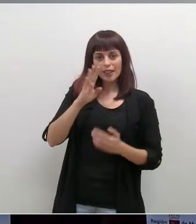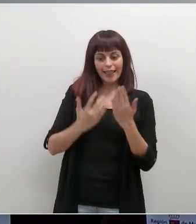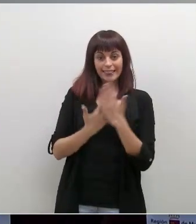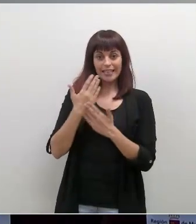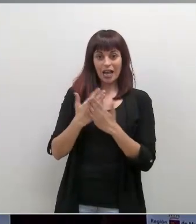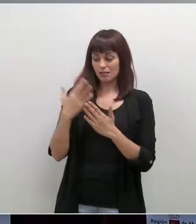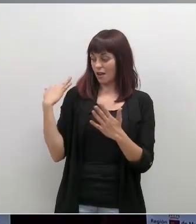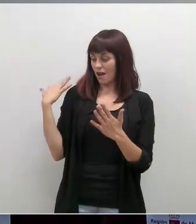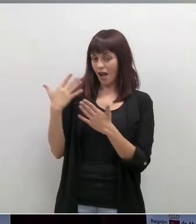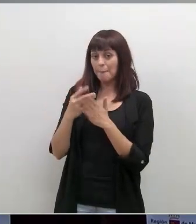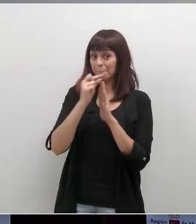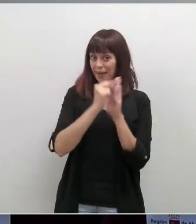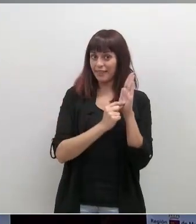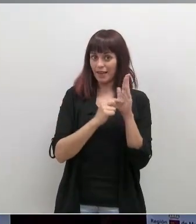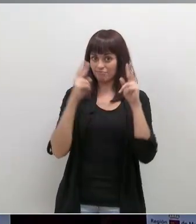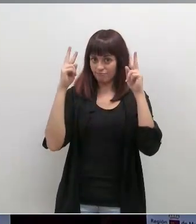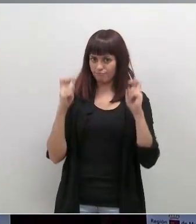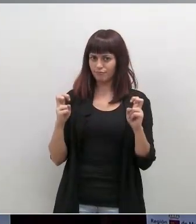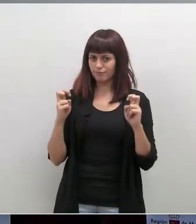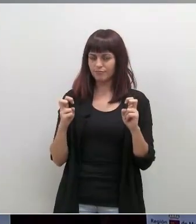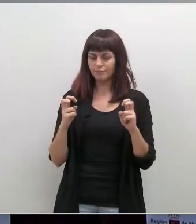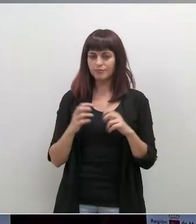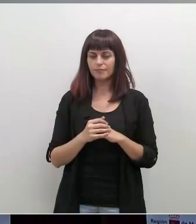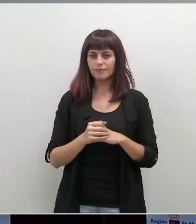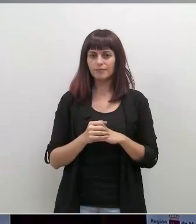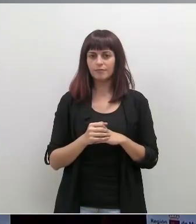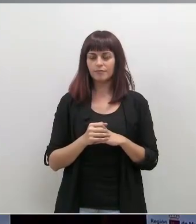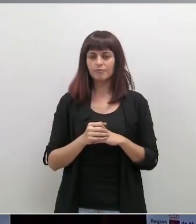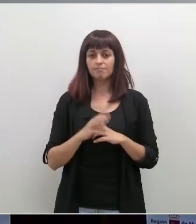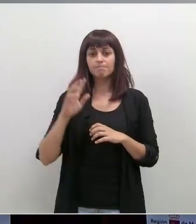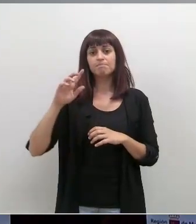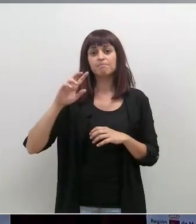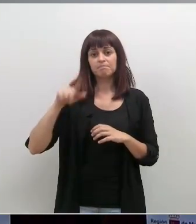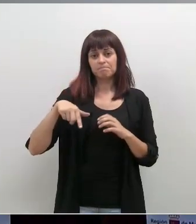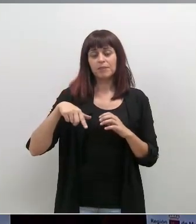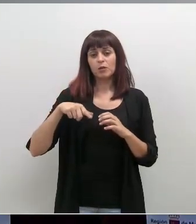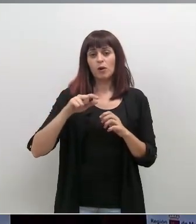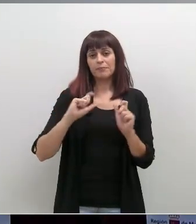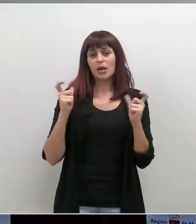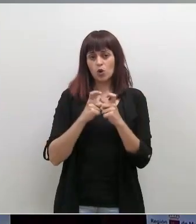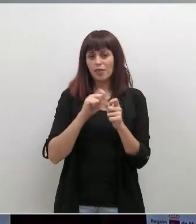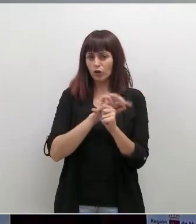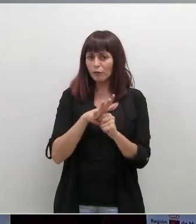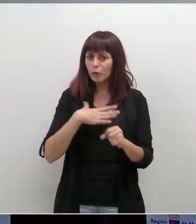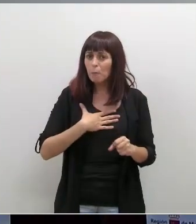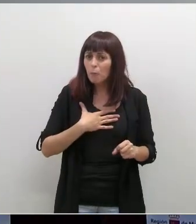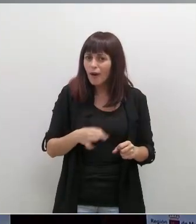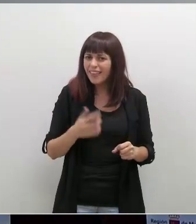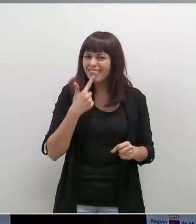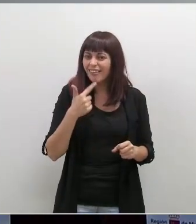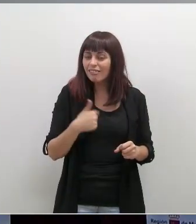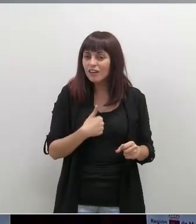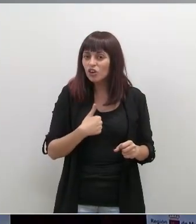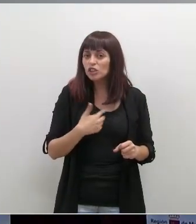que comenzaron estas medidas de confinamiento y, aunque lo vayan a tratar más tarde en la reunión COVID, si nos puede ya